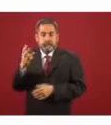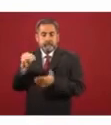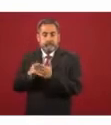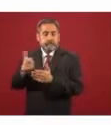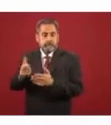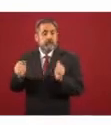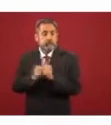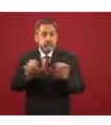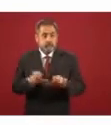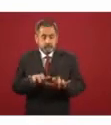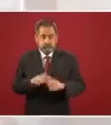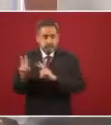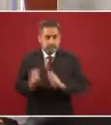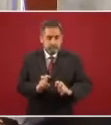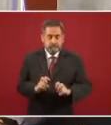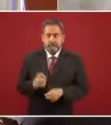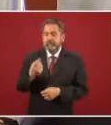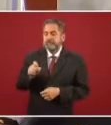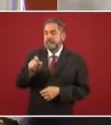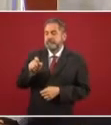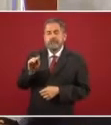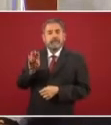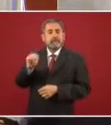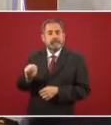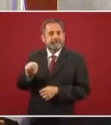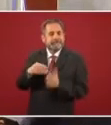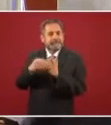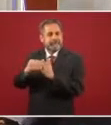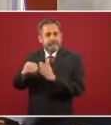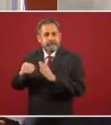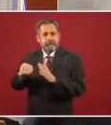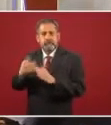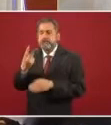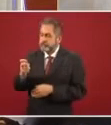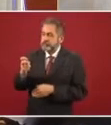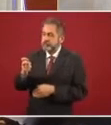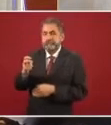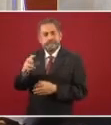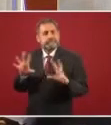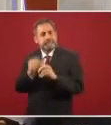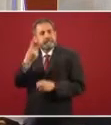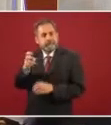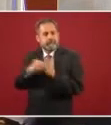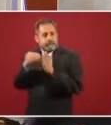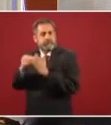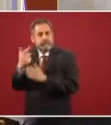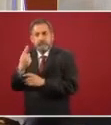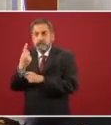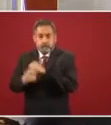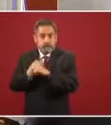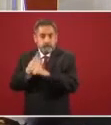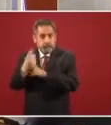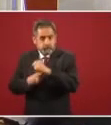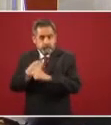en un total de 199 millones 998 mil 200, 200 millones de pesos anuales para la